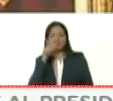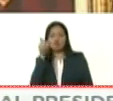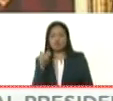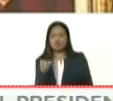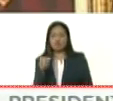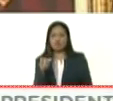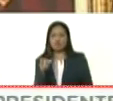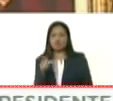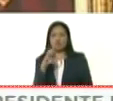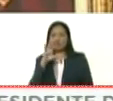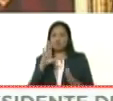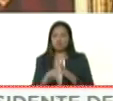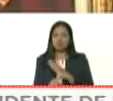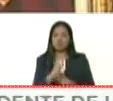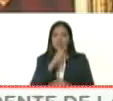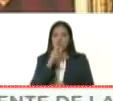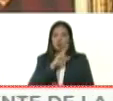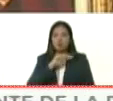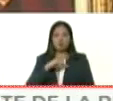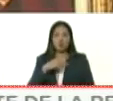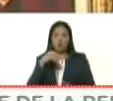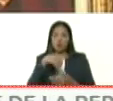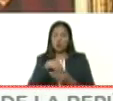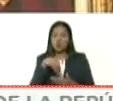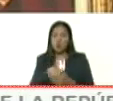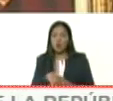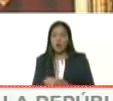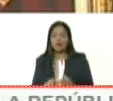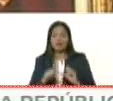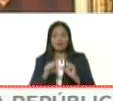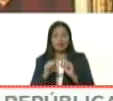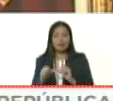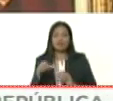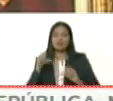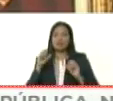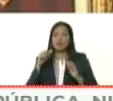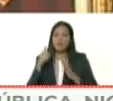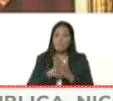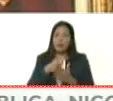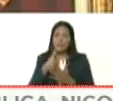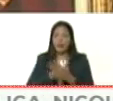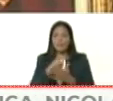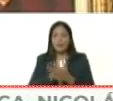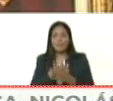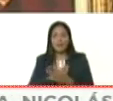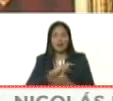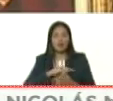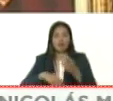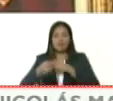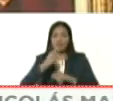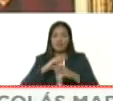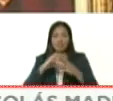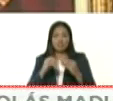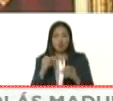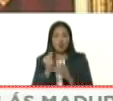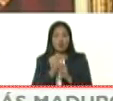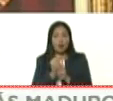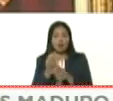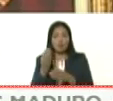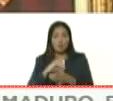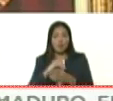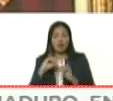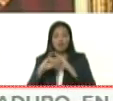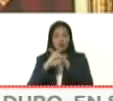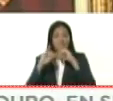bien corrupto. Así que nosotros lo que nos toca es seguir perseverando en la defensa de nuestra patria, seguir trabajando por la